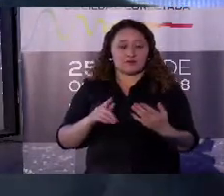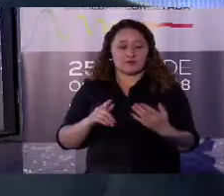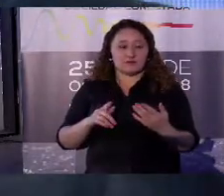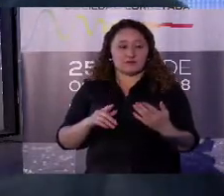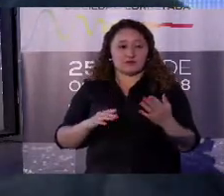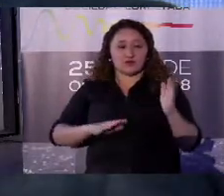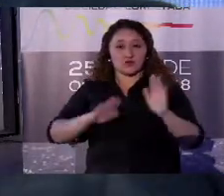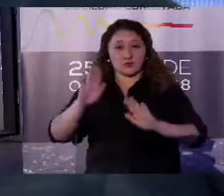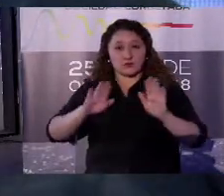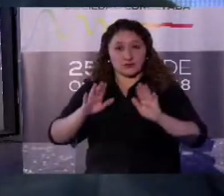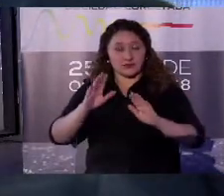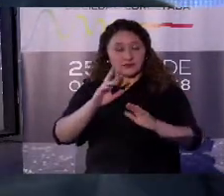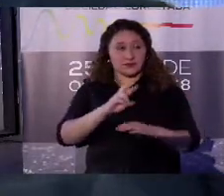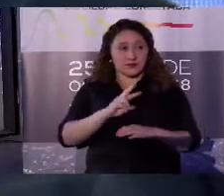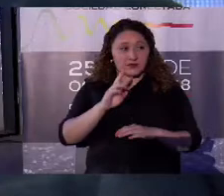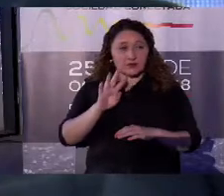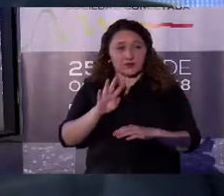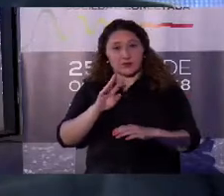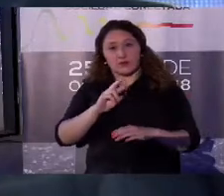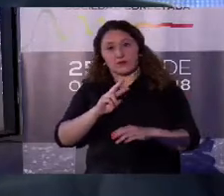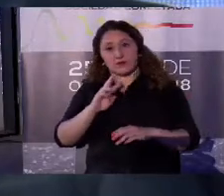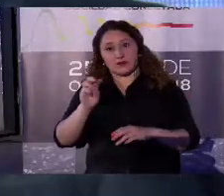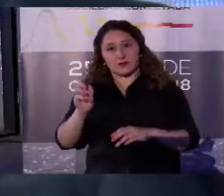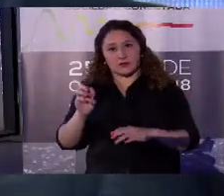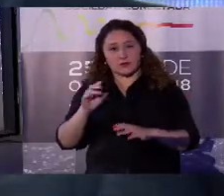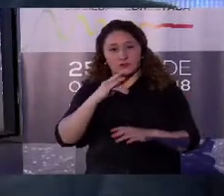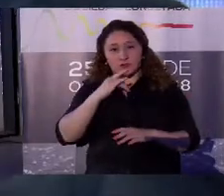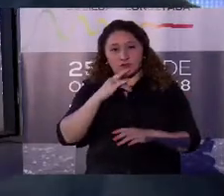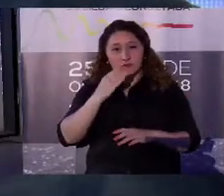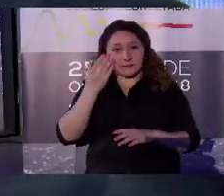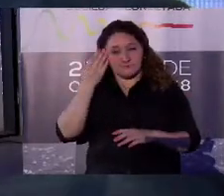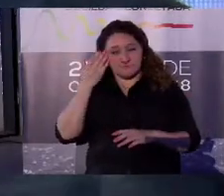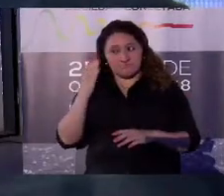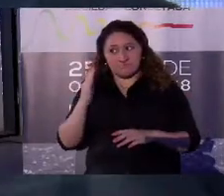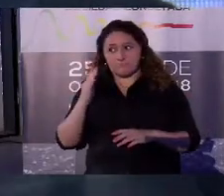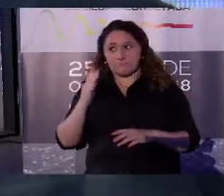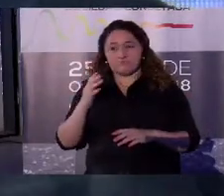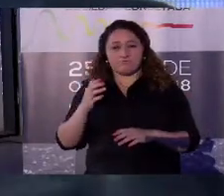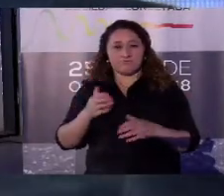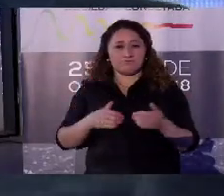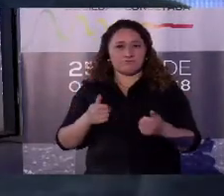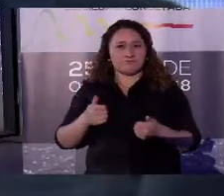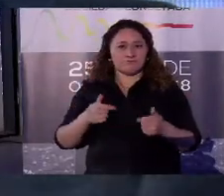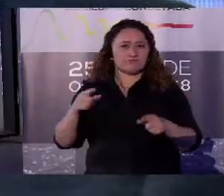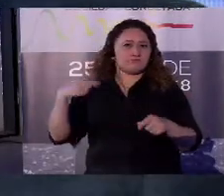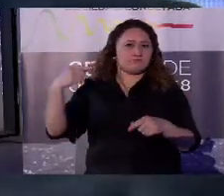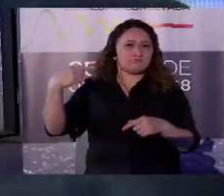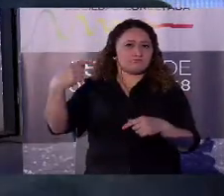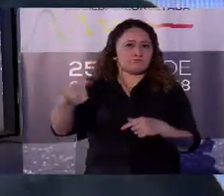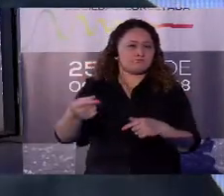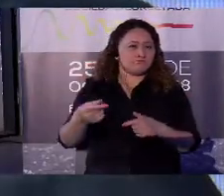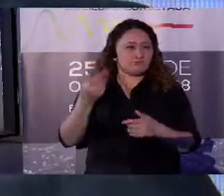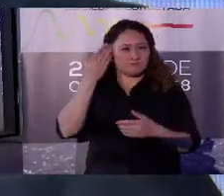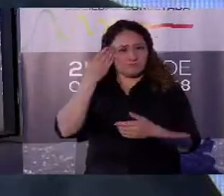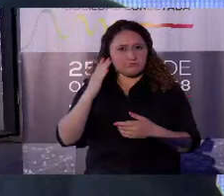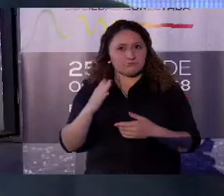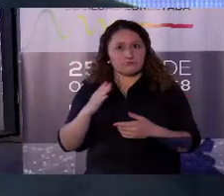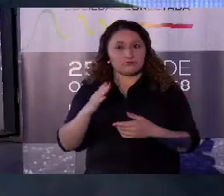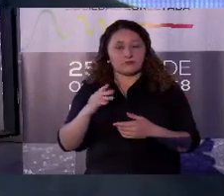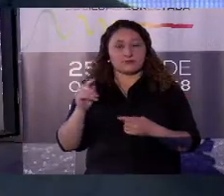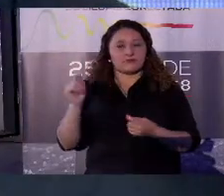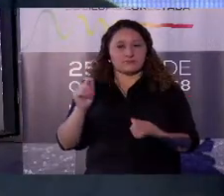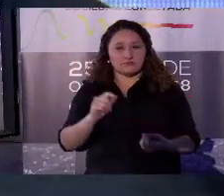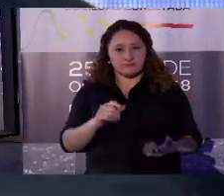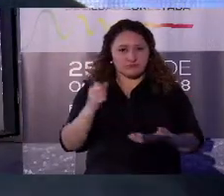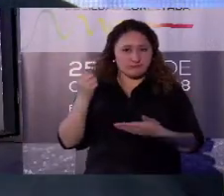y 28 en Estados Unidos, no sabemos qué vendrán las siguientes subastas. Y para las inversiones